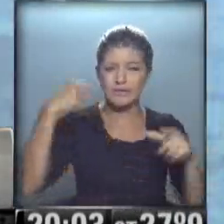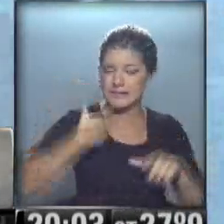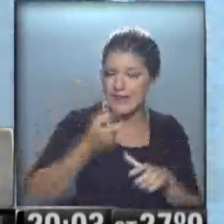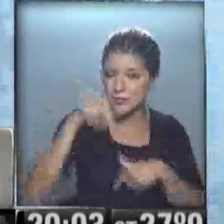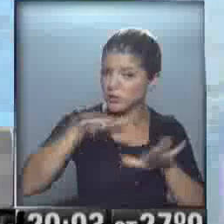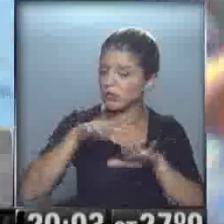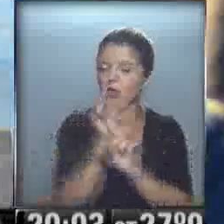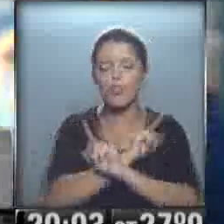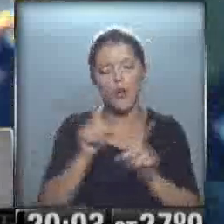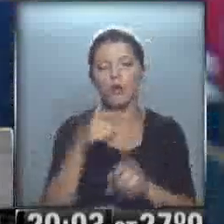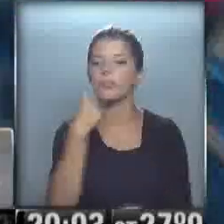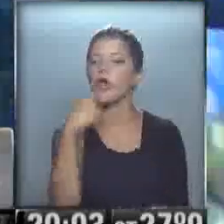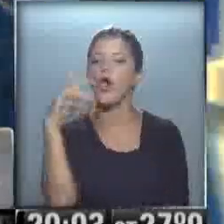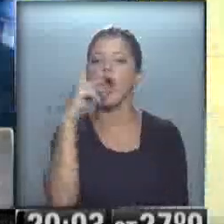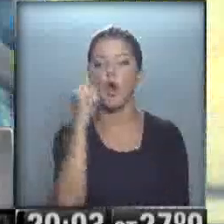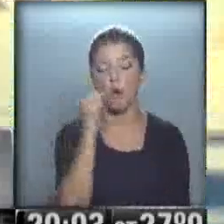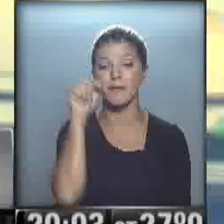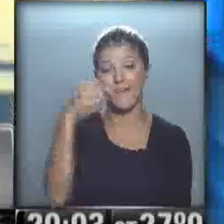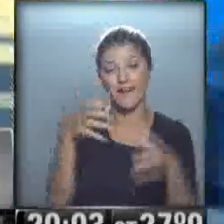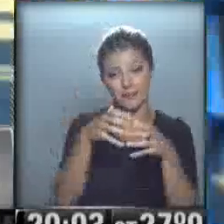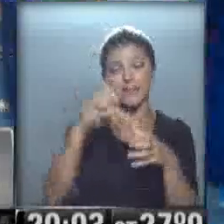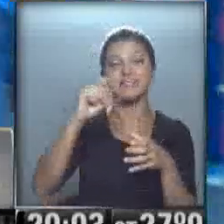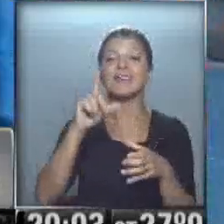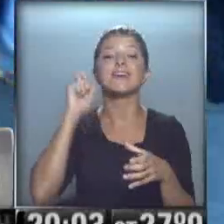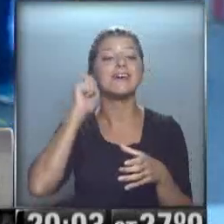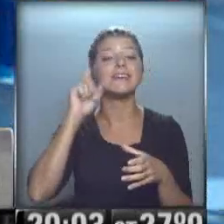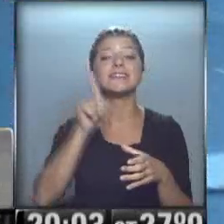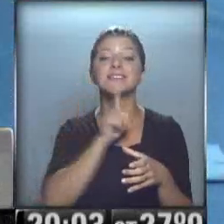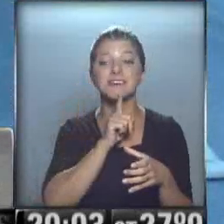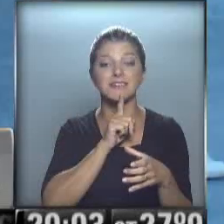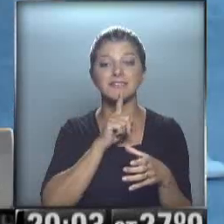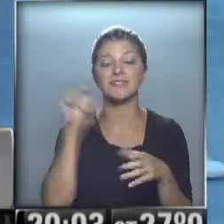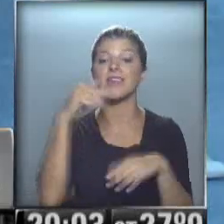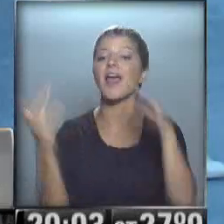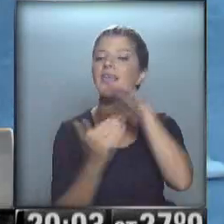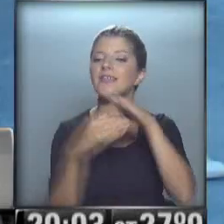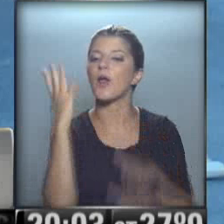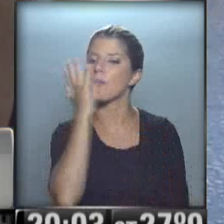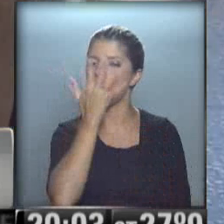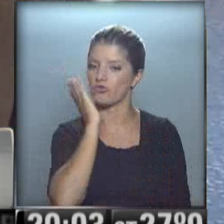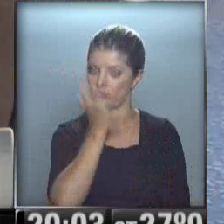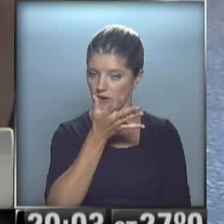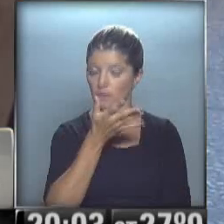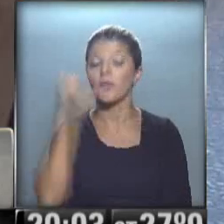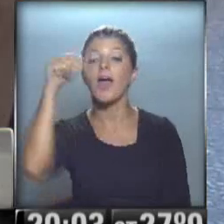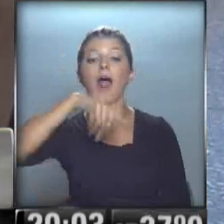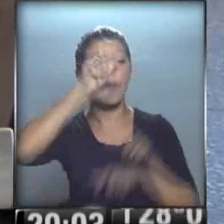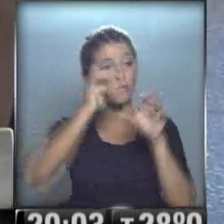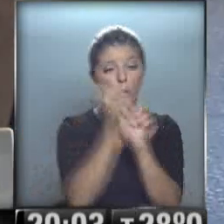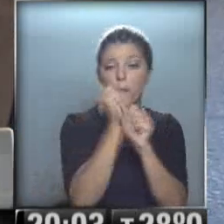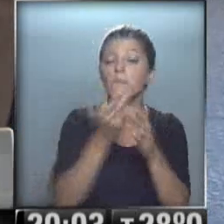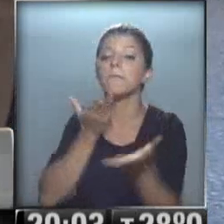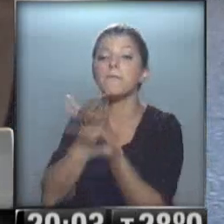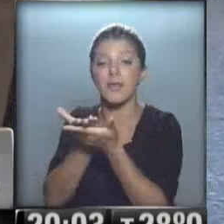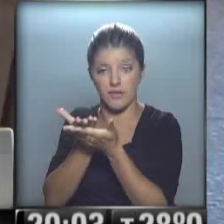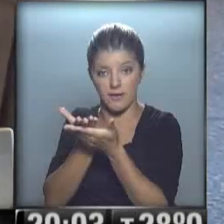cosas, adelantó Corbalán, que es integrante de la CGT opositora liderada por Moyano. Los portuarios reclamaban en el puente Avellaneda, que